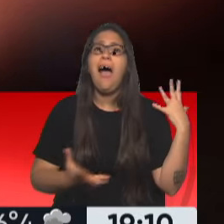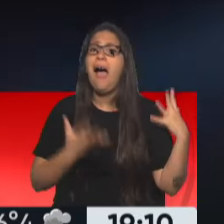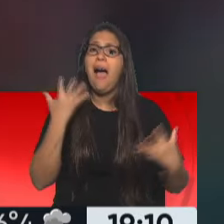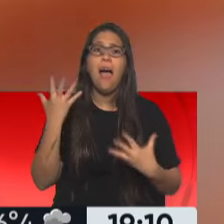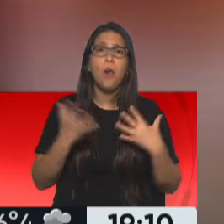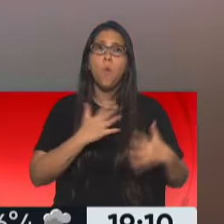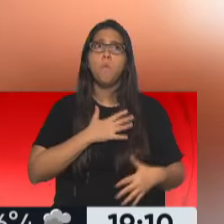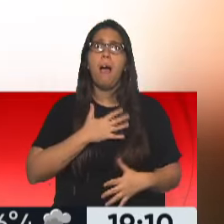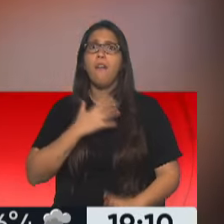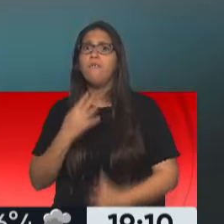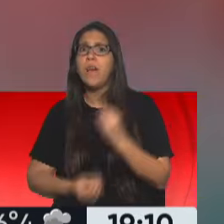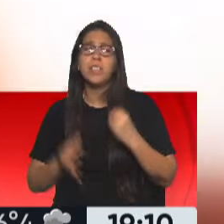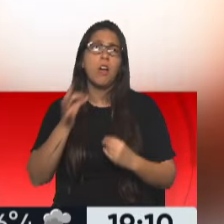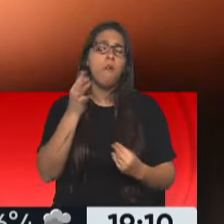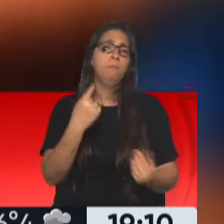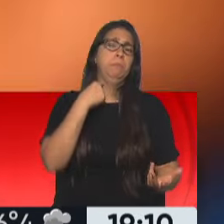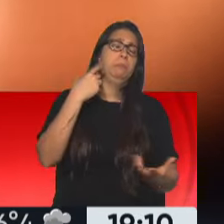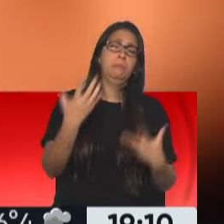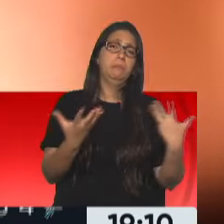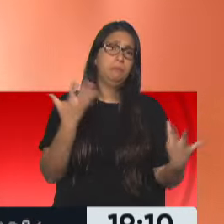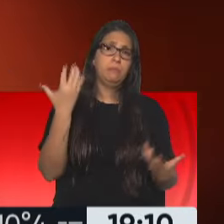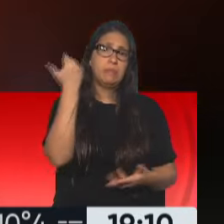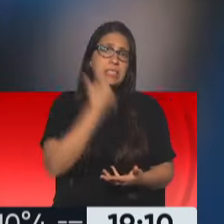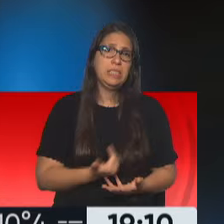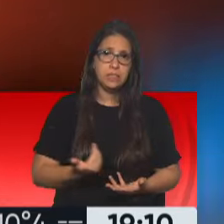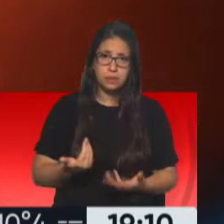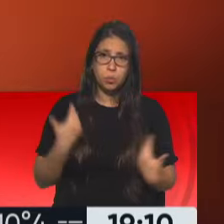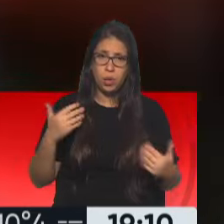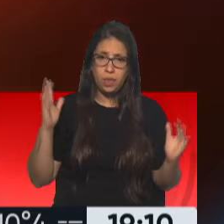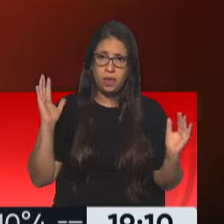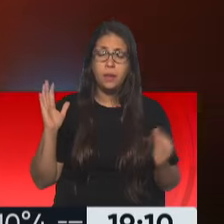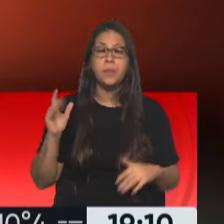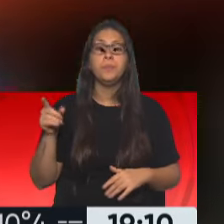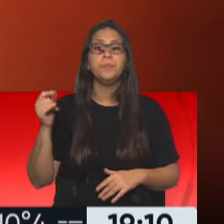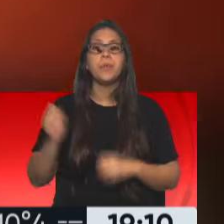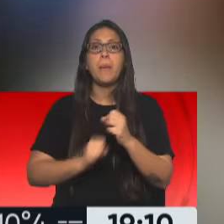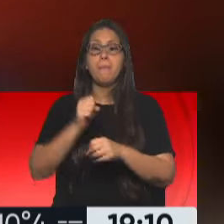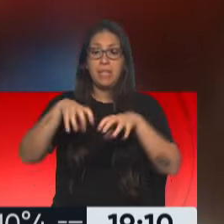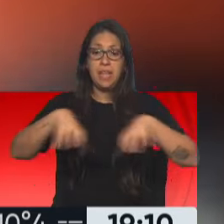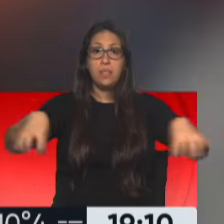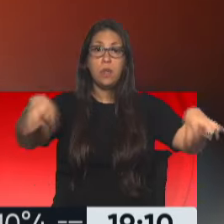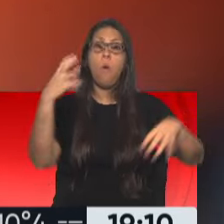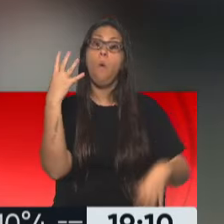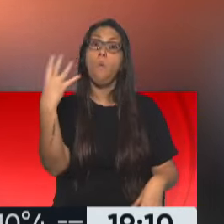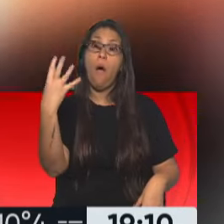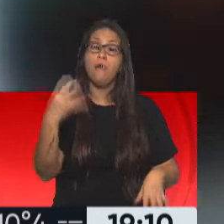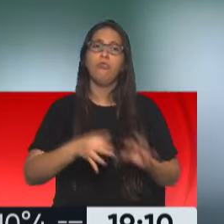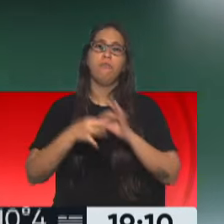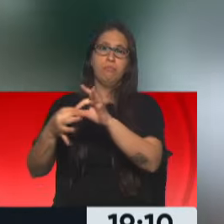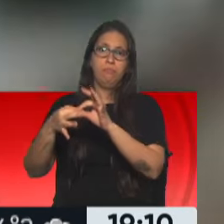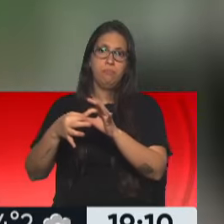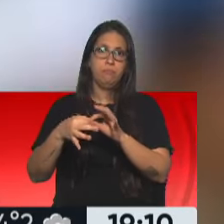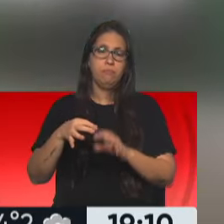error humano. Claro, porque entre las decenas de empresas afectadas hay al menos 4 en la mira de la justicia. Una de ellas